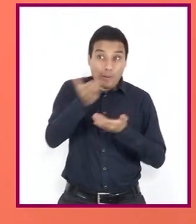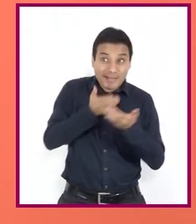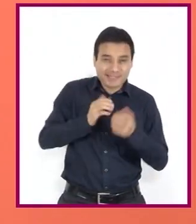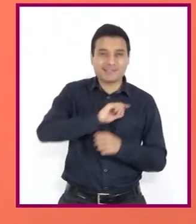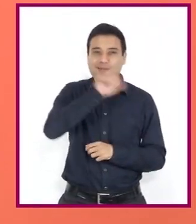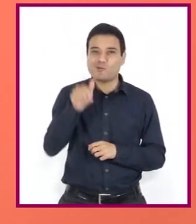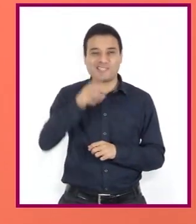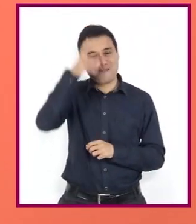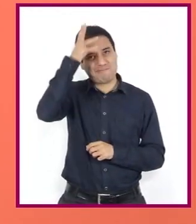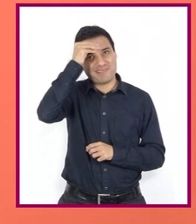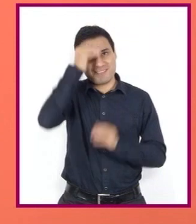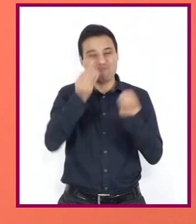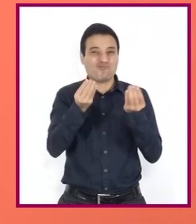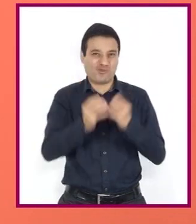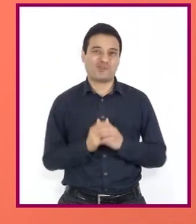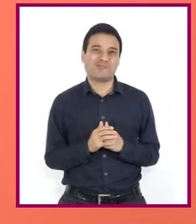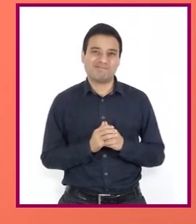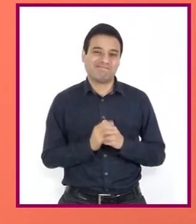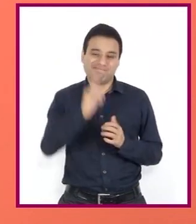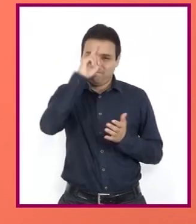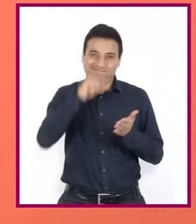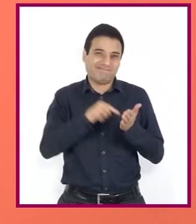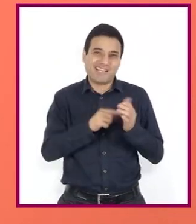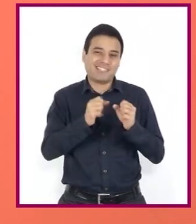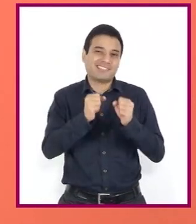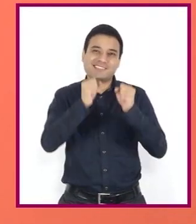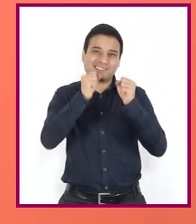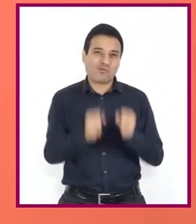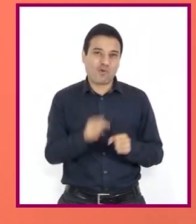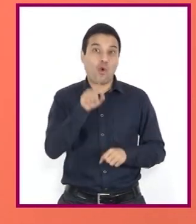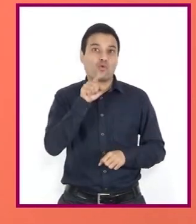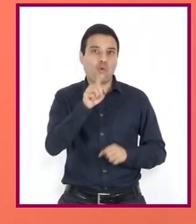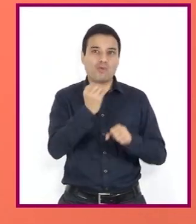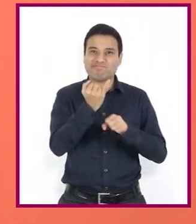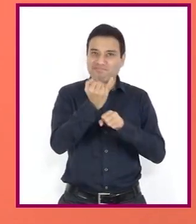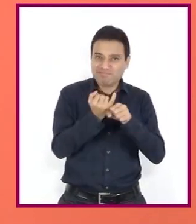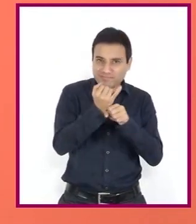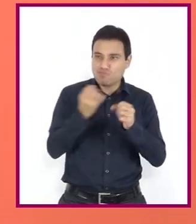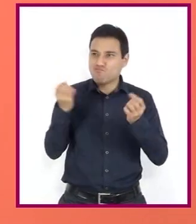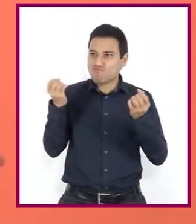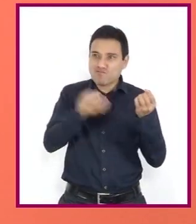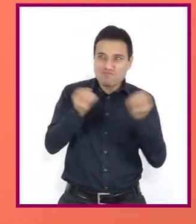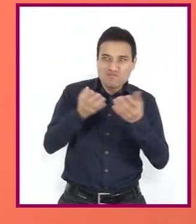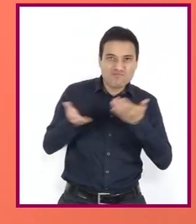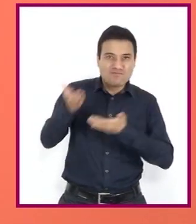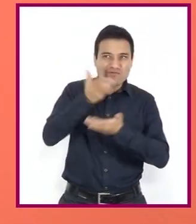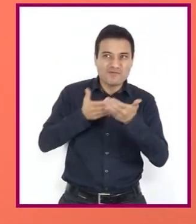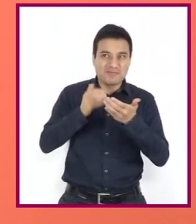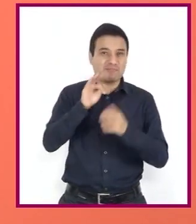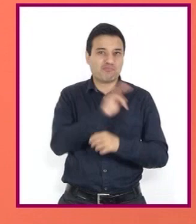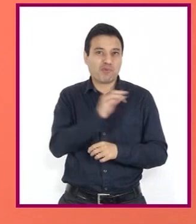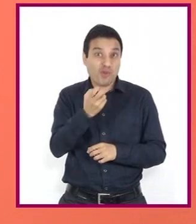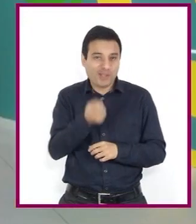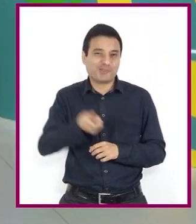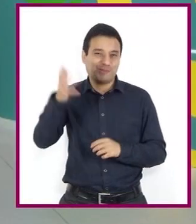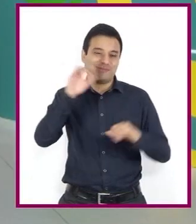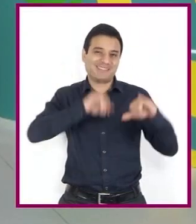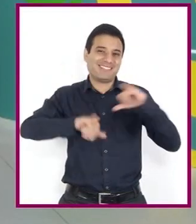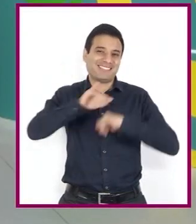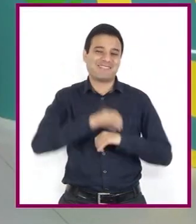grandes aprendizajes y serán parte de la construcción de sus conocimientos científicos